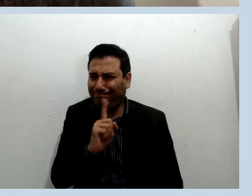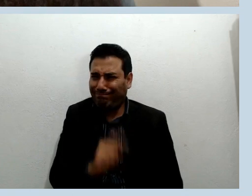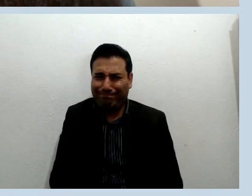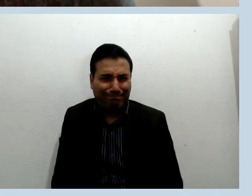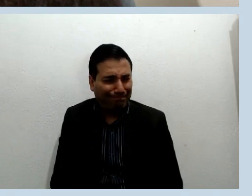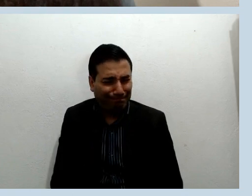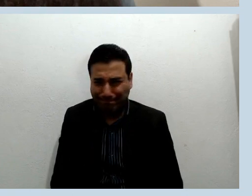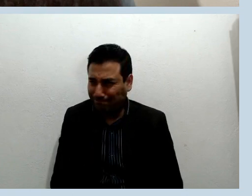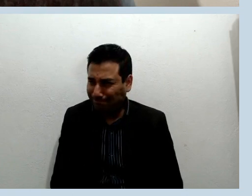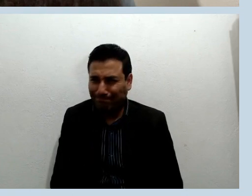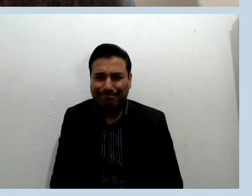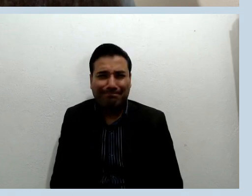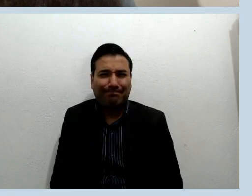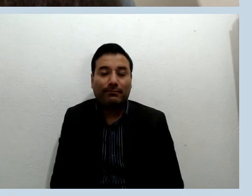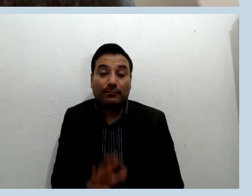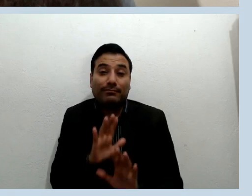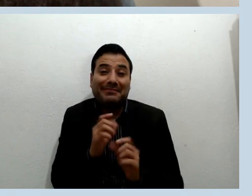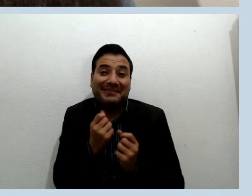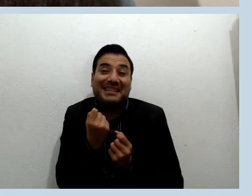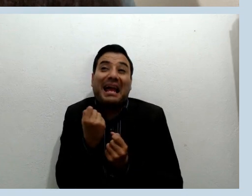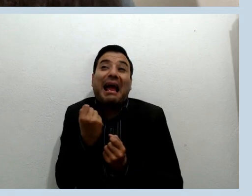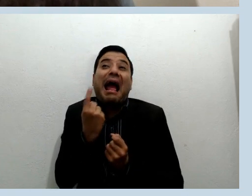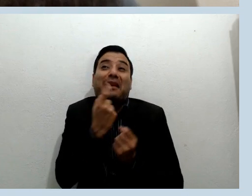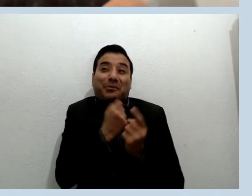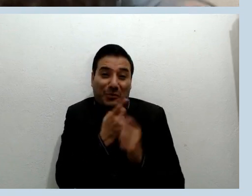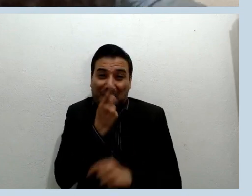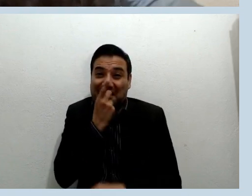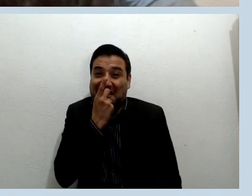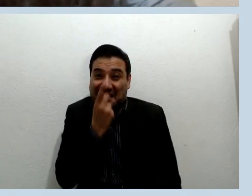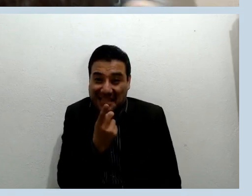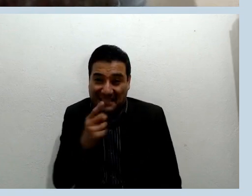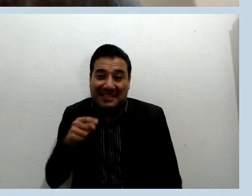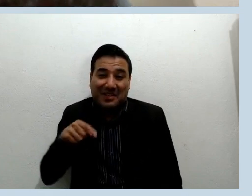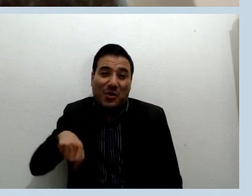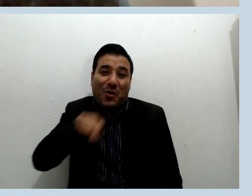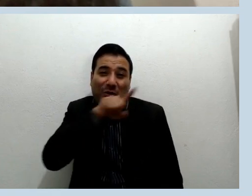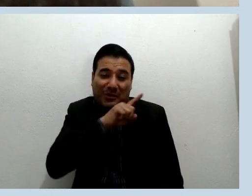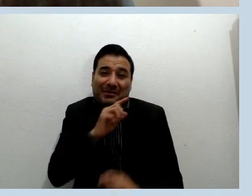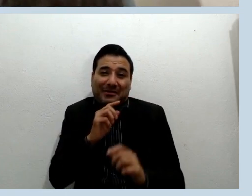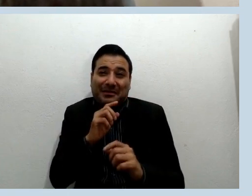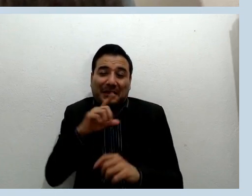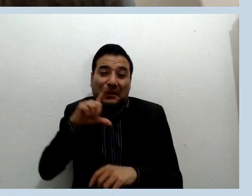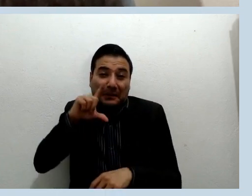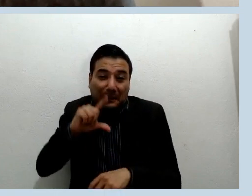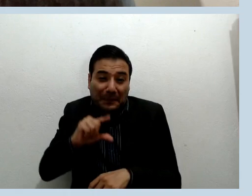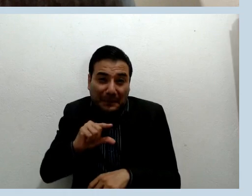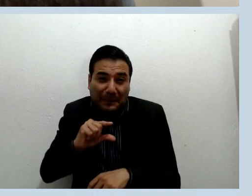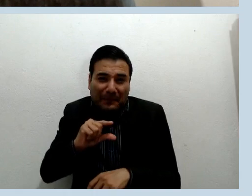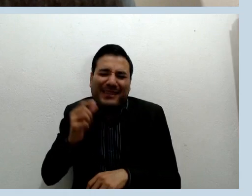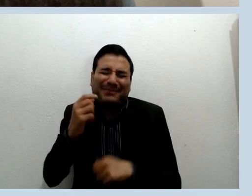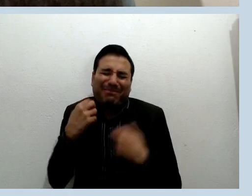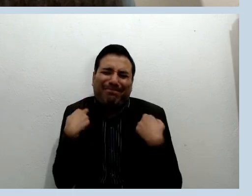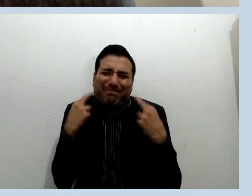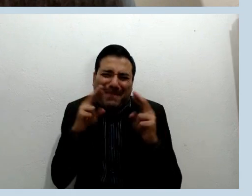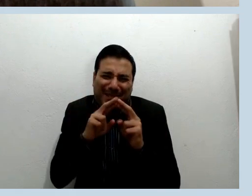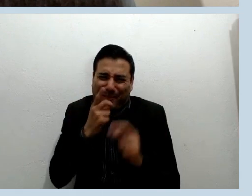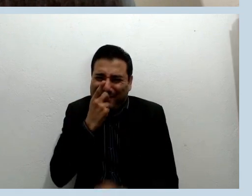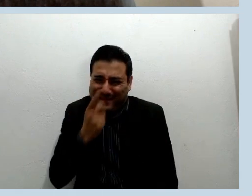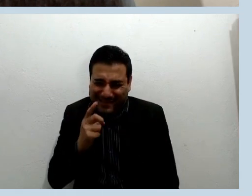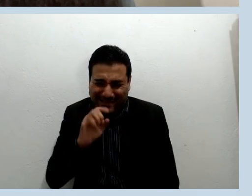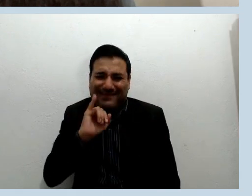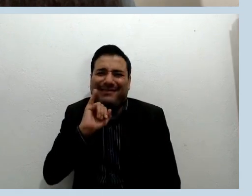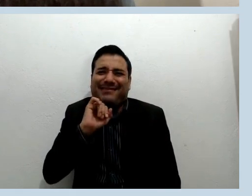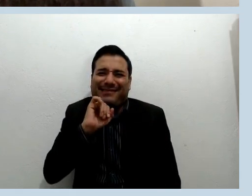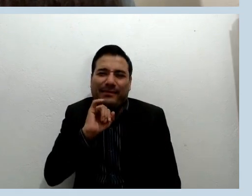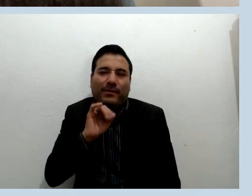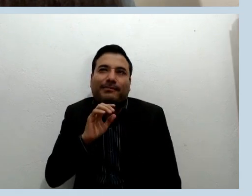algo que pues sí nos dicen un poco no igual no nos lo dicen tan explícitamente en la formación Pero hay acciones o hay gestos o